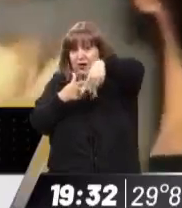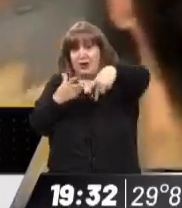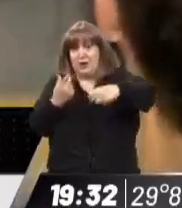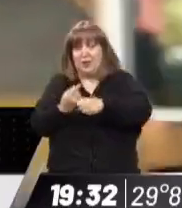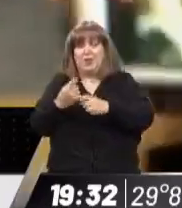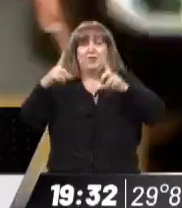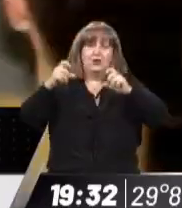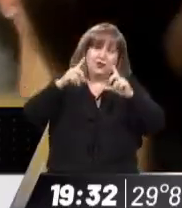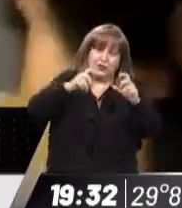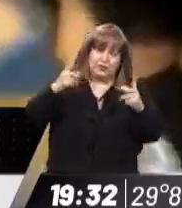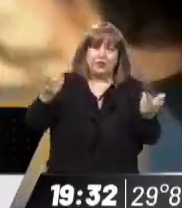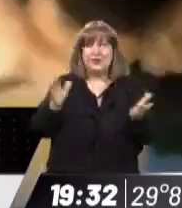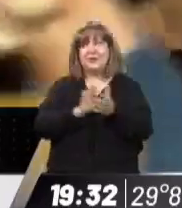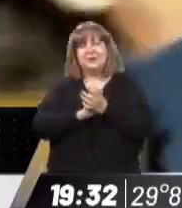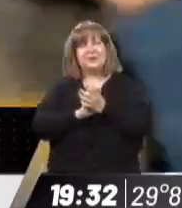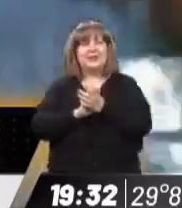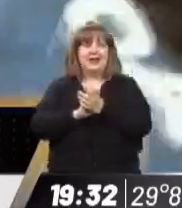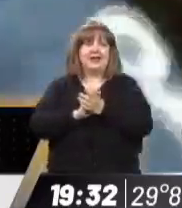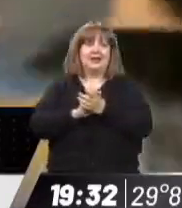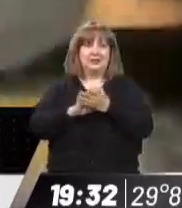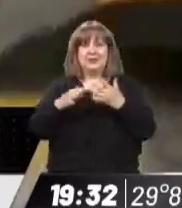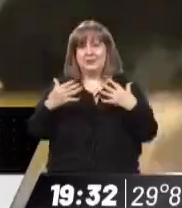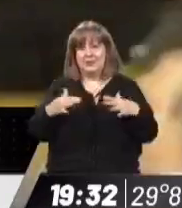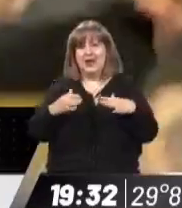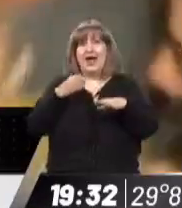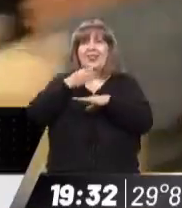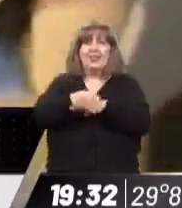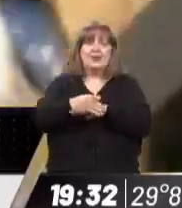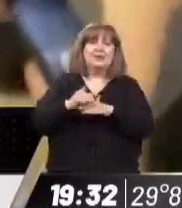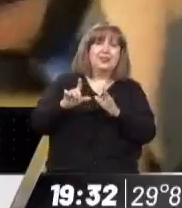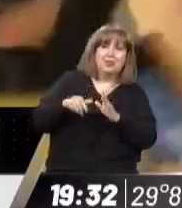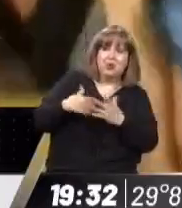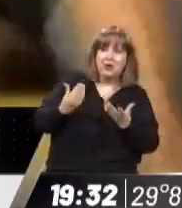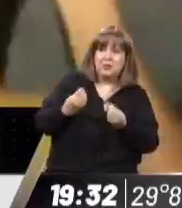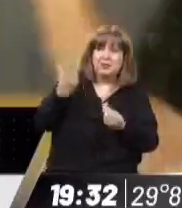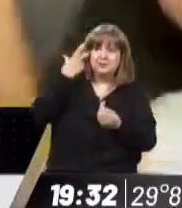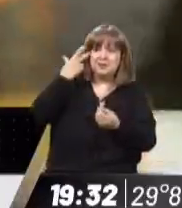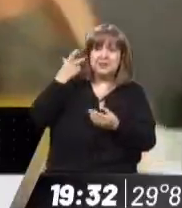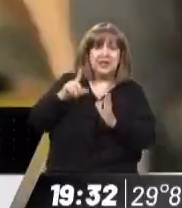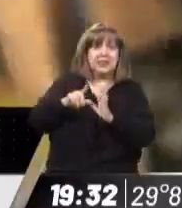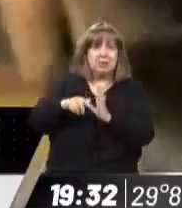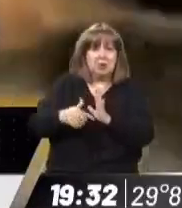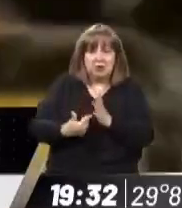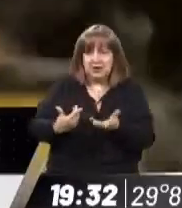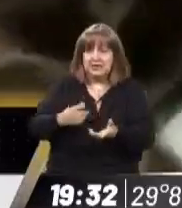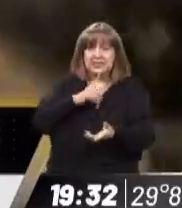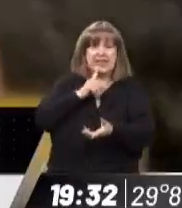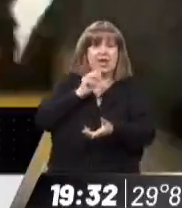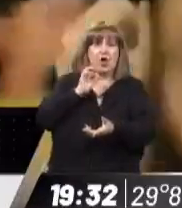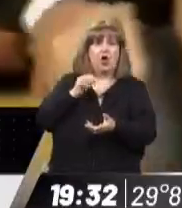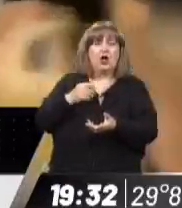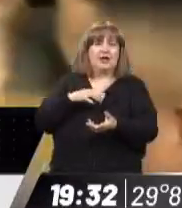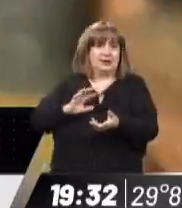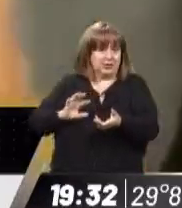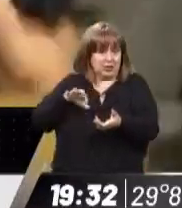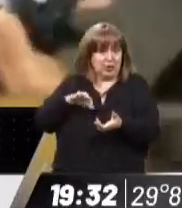me imagino que adentro habrá adentro es mucho más tranquilo. Un control pero importante. Bueno, pero imagínate tu tío Messi. Vos decís